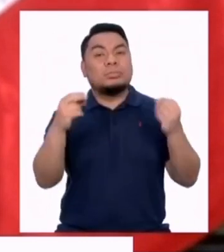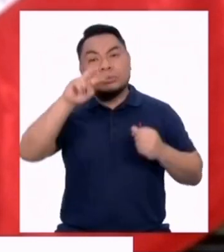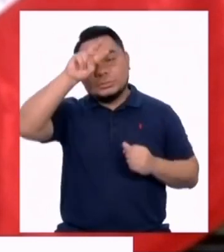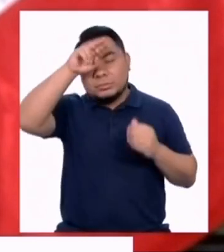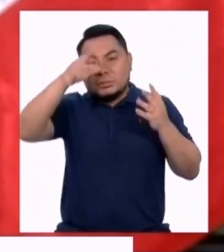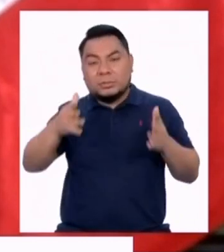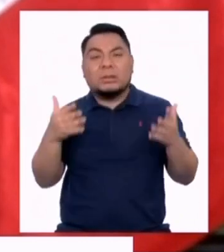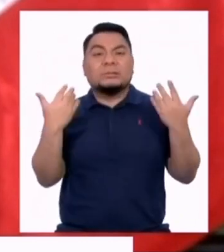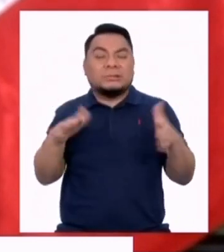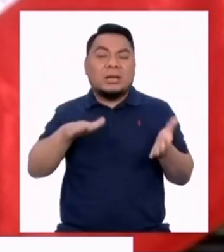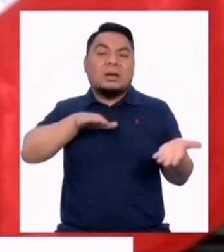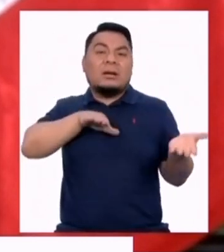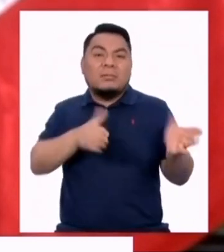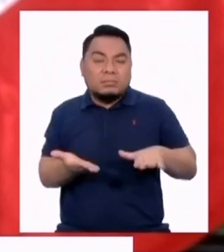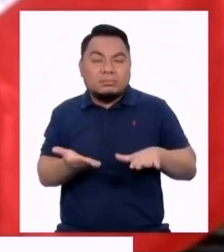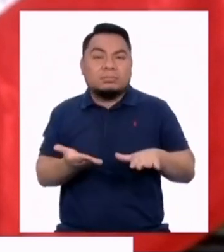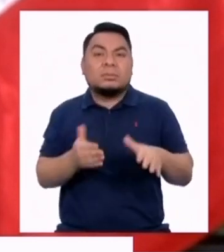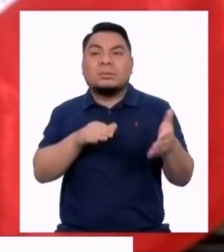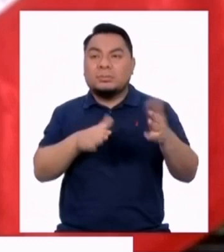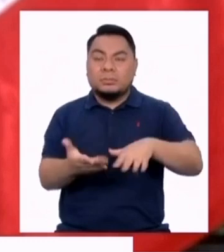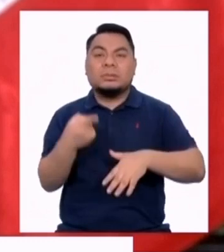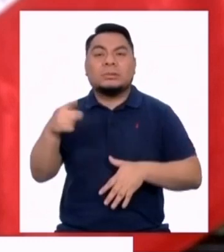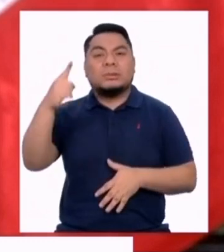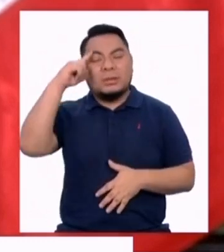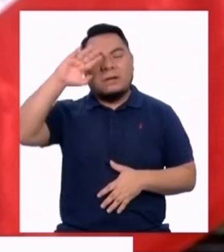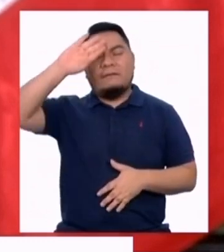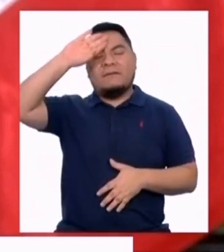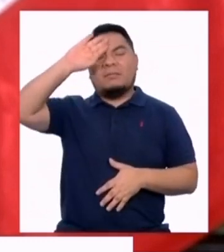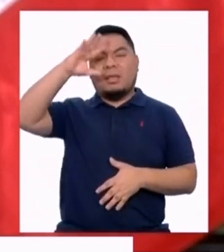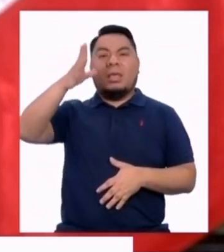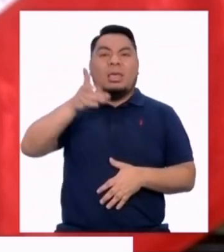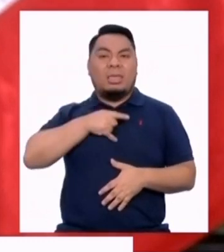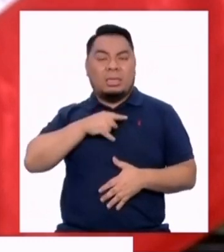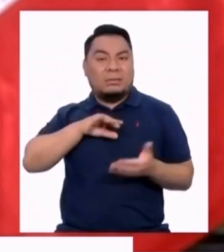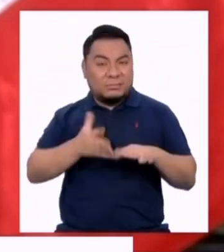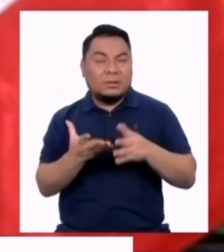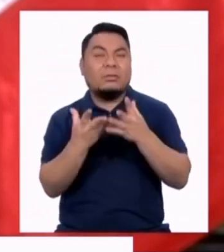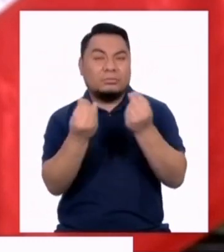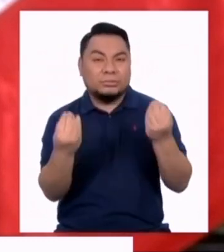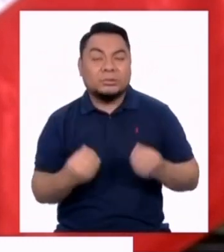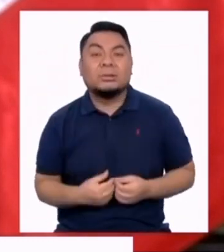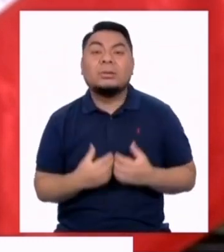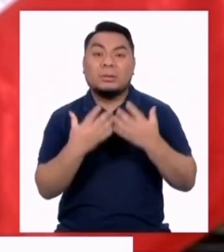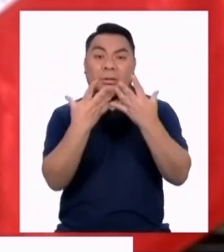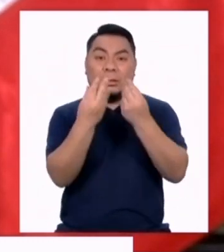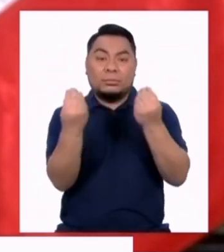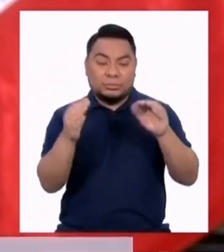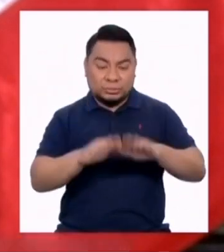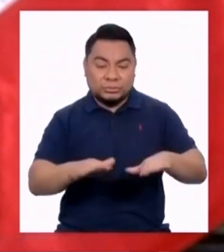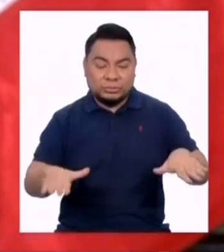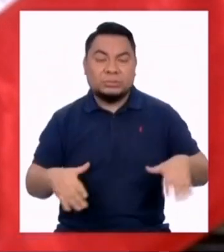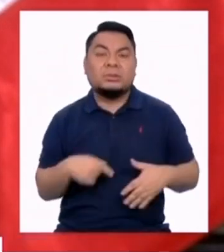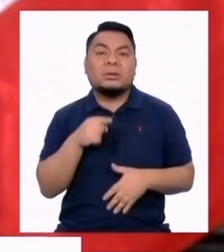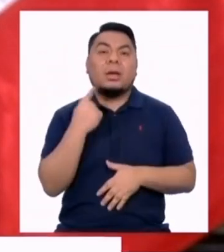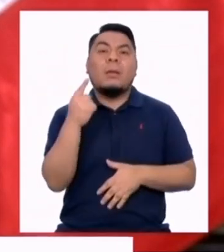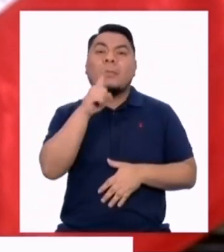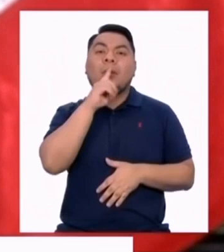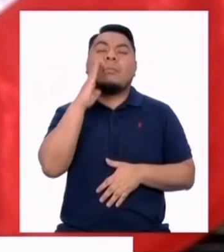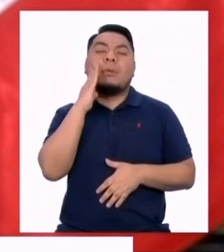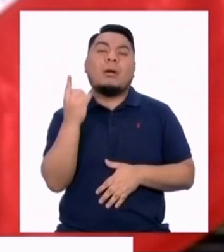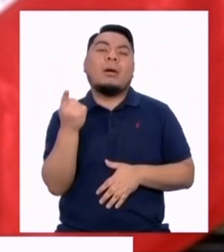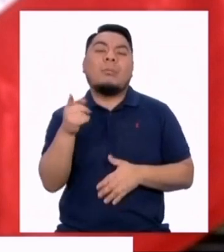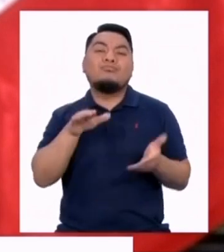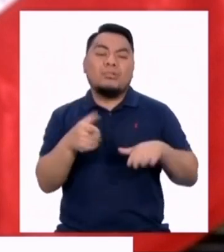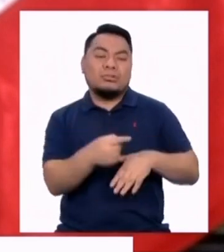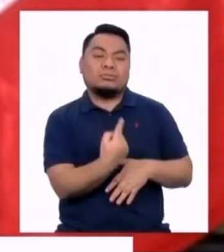muchos niños han quedado huérfanos muchas familias sufren hoy el dolor